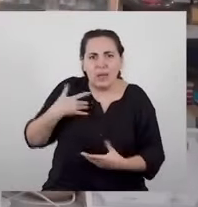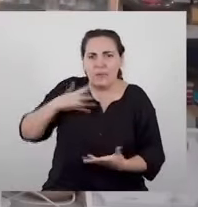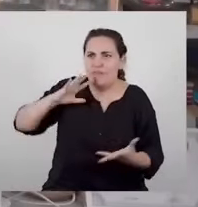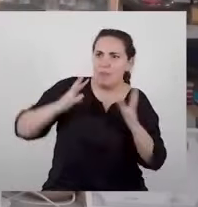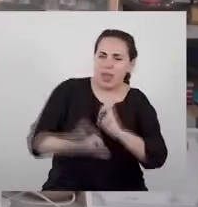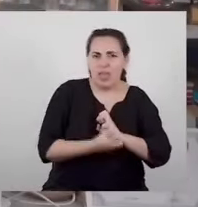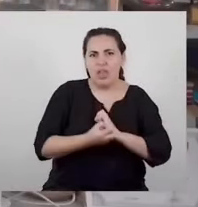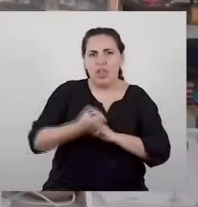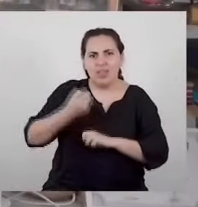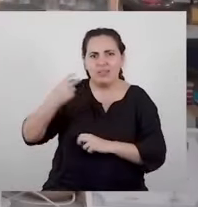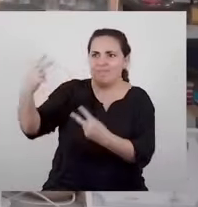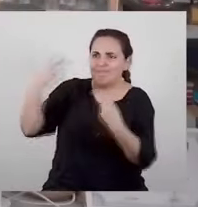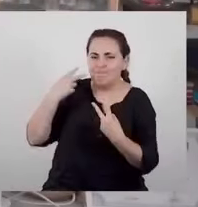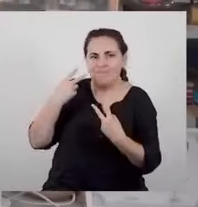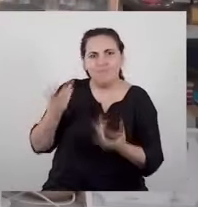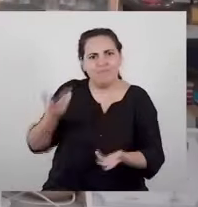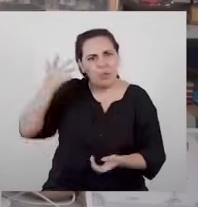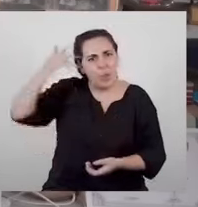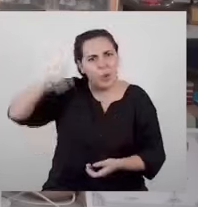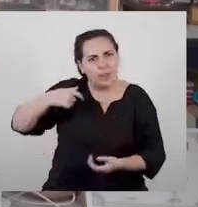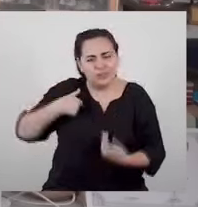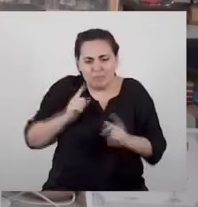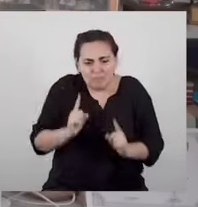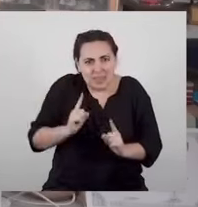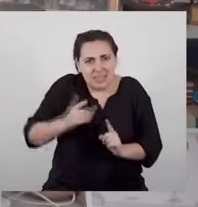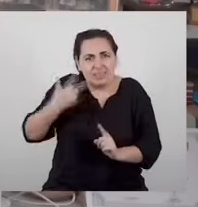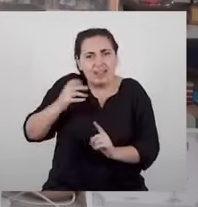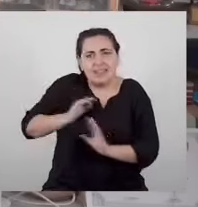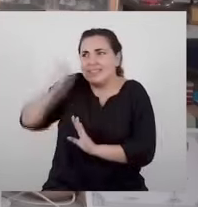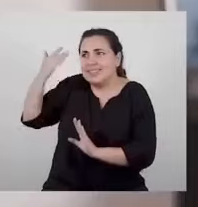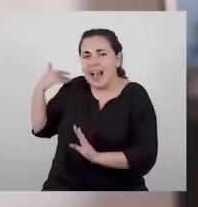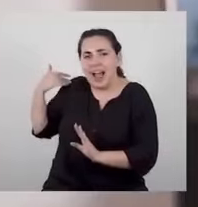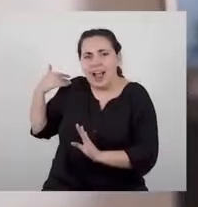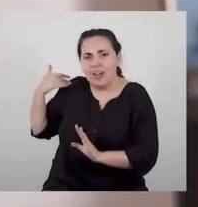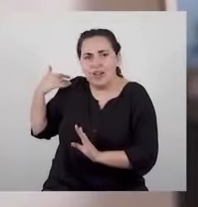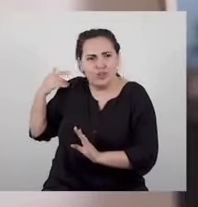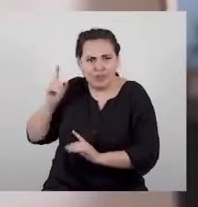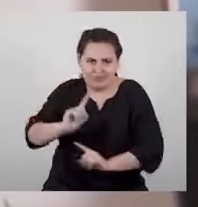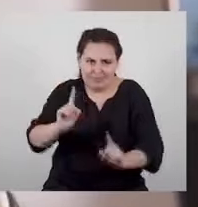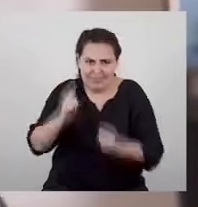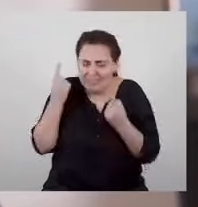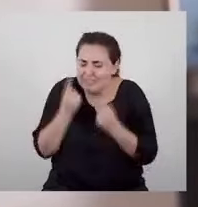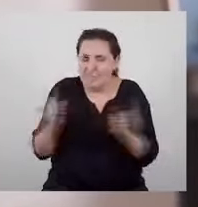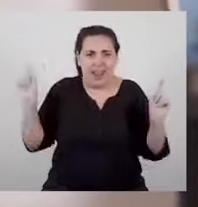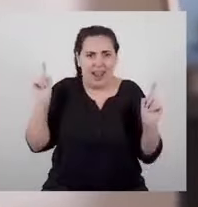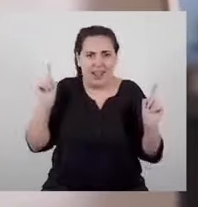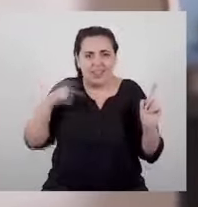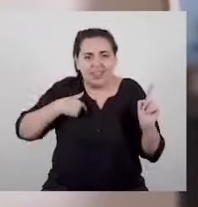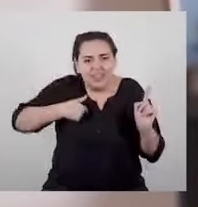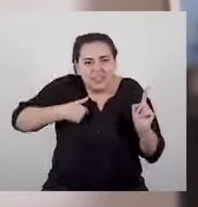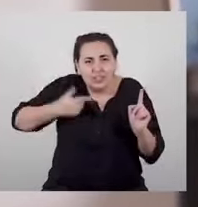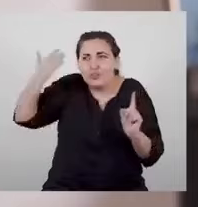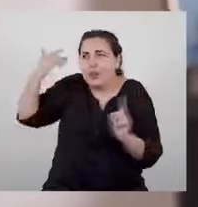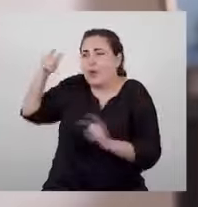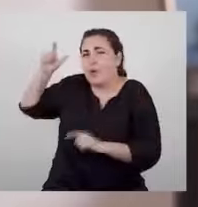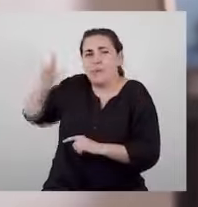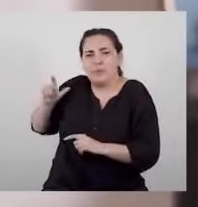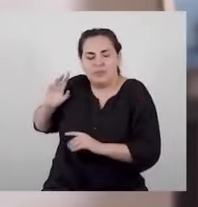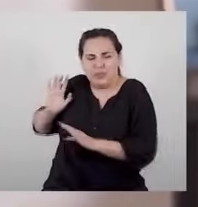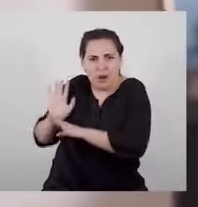nosotros porque yo no soy la misma que hace tres años atrás o sea la persona que era la madre de Lucas se murió ahí